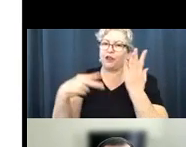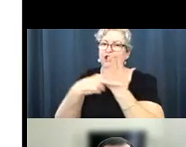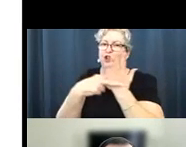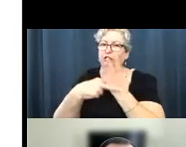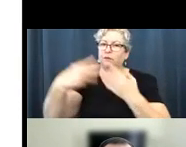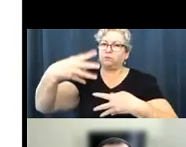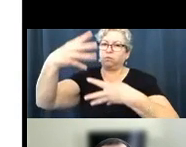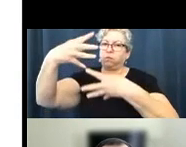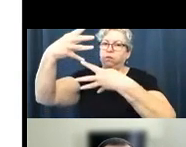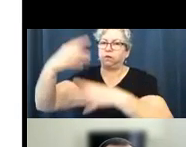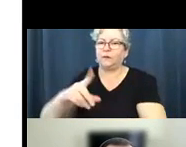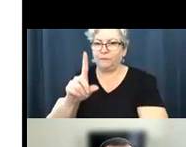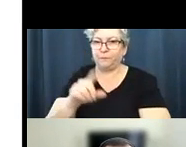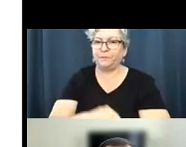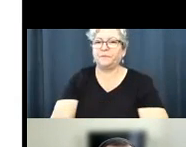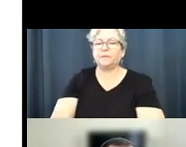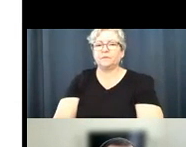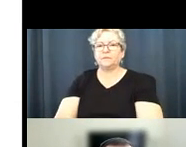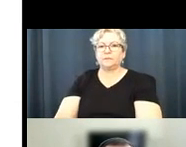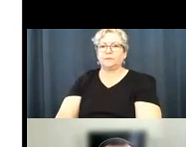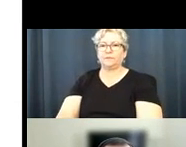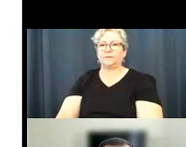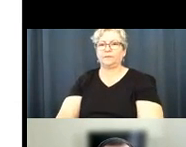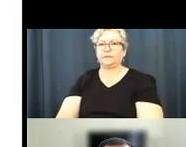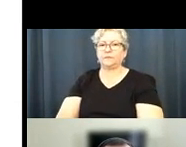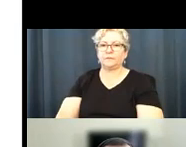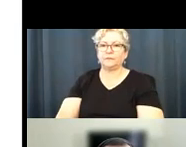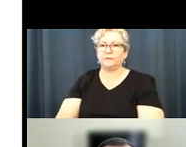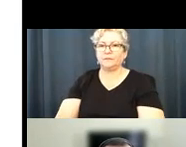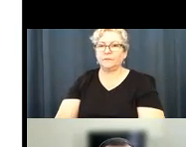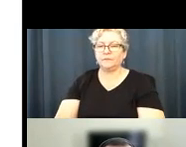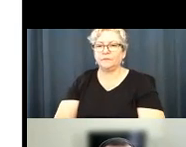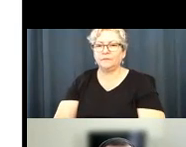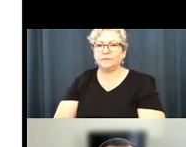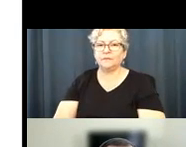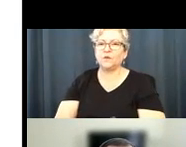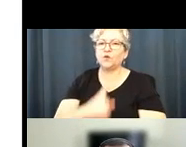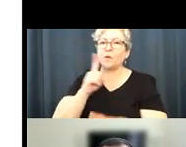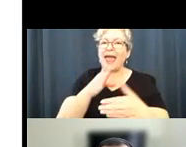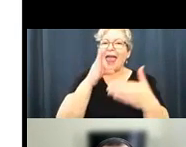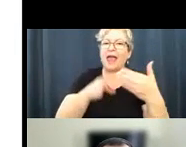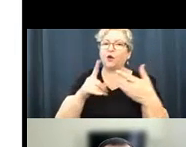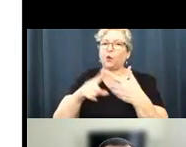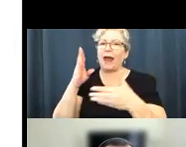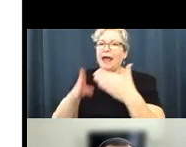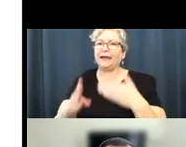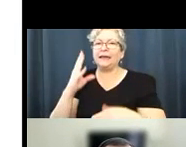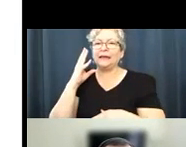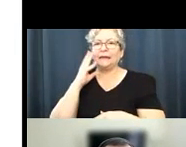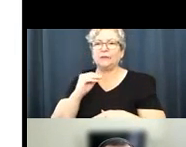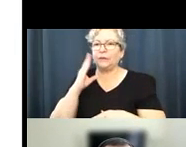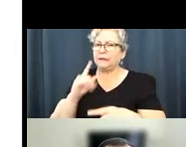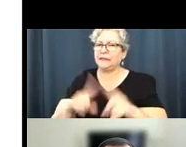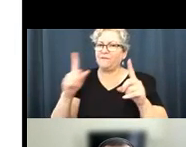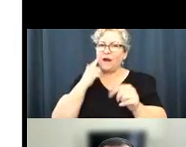a volverme a poner mi ayudita para entonces poder seguir. Ok. Entonces, lo que estamos diciendo, la experiencia